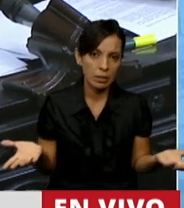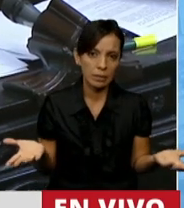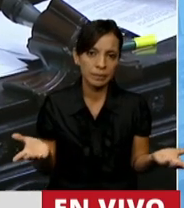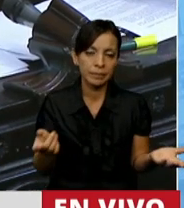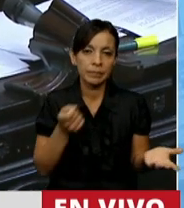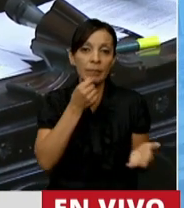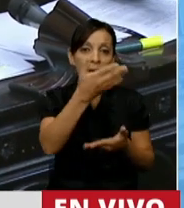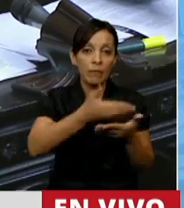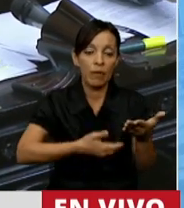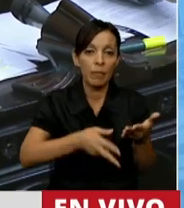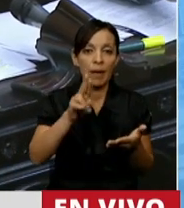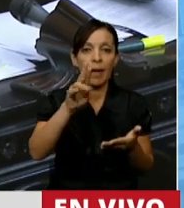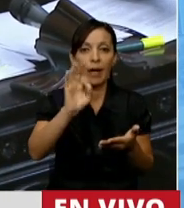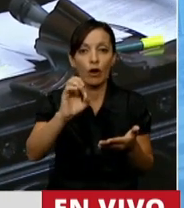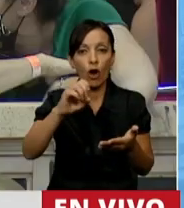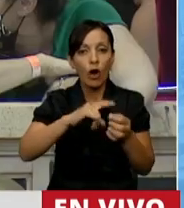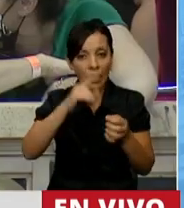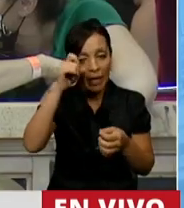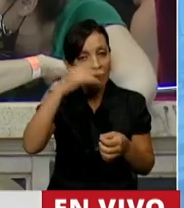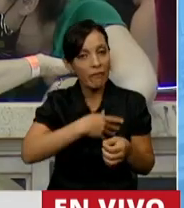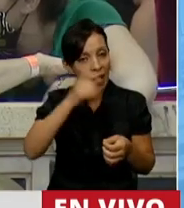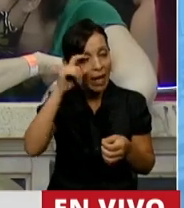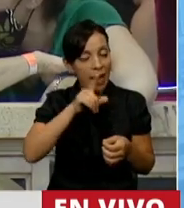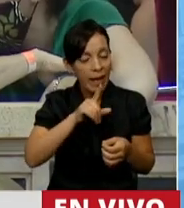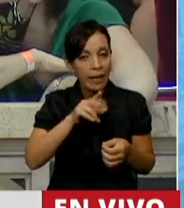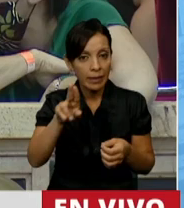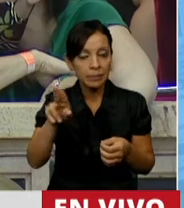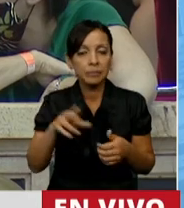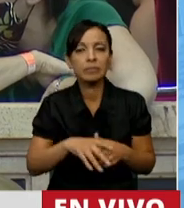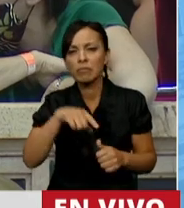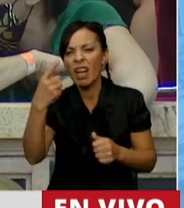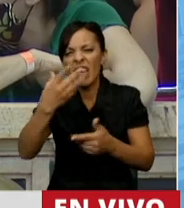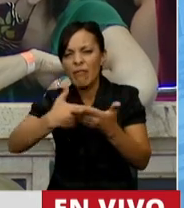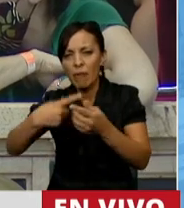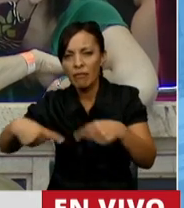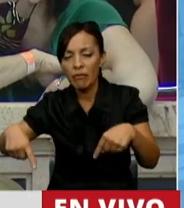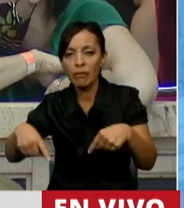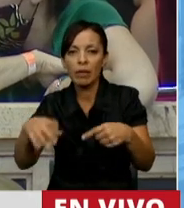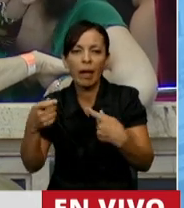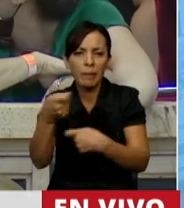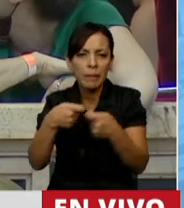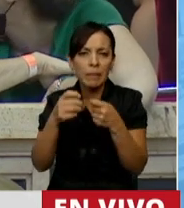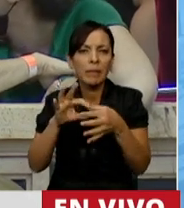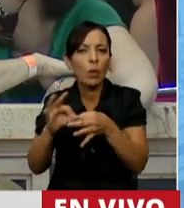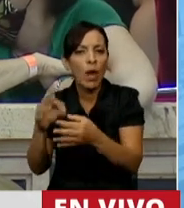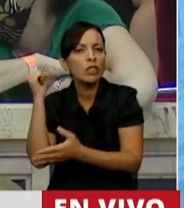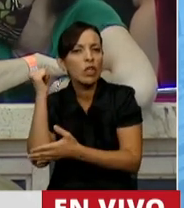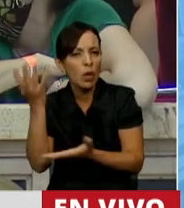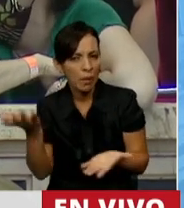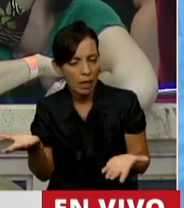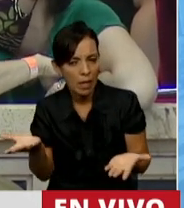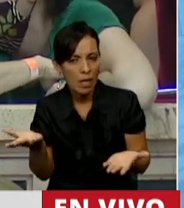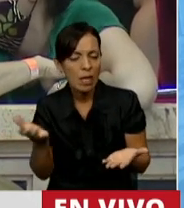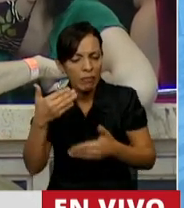informe Rockefeller, el informe Kissinger y situaciones previas a eso, se